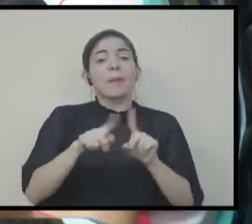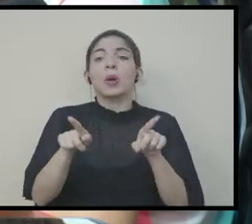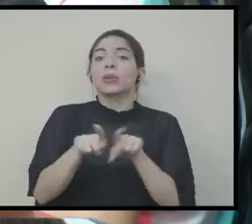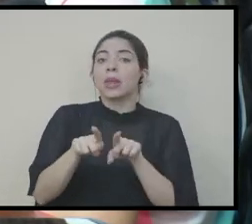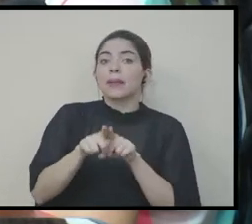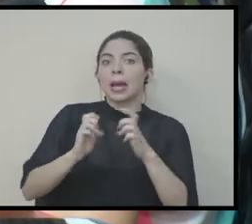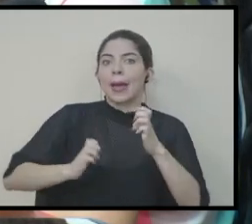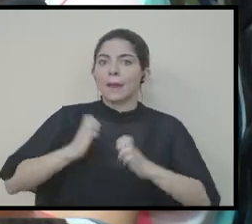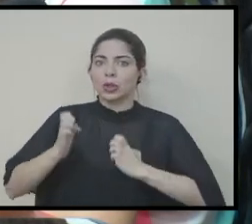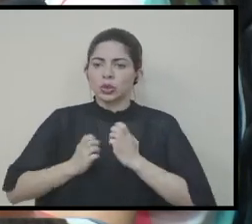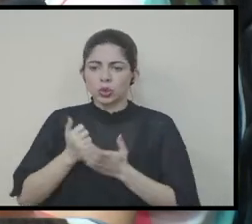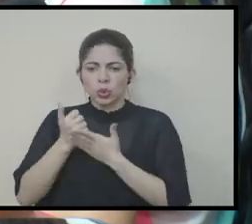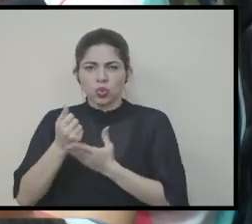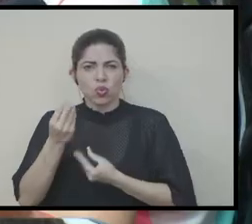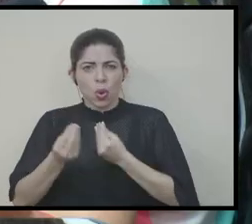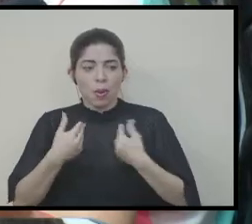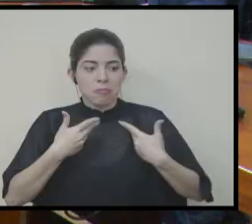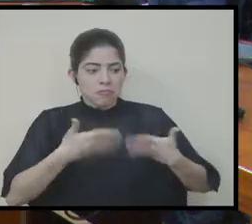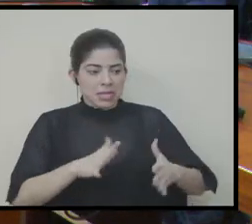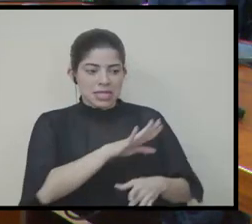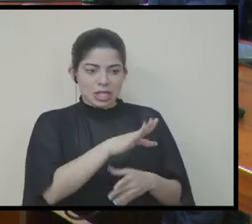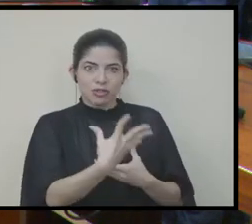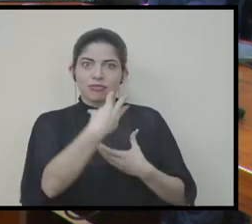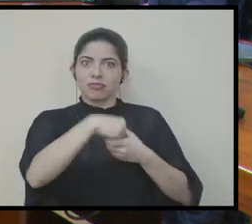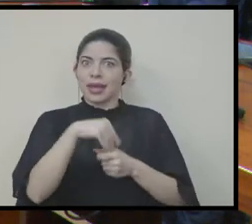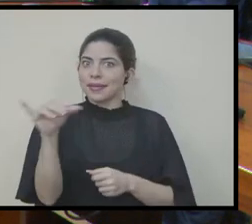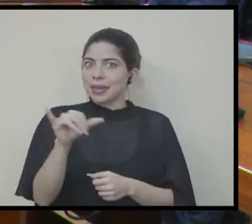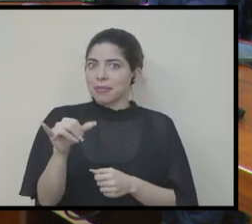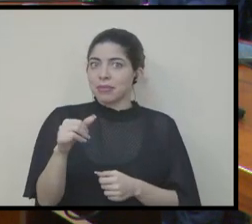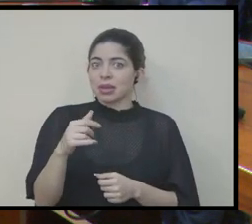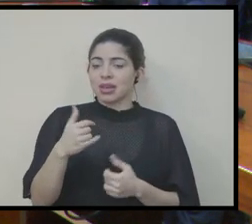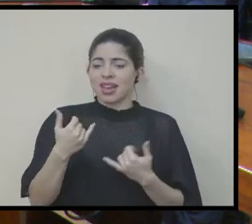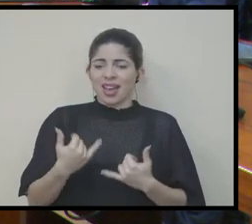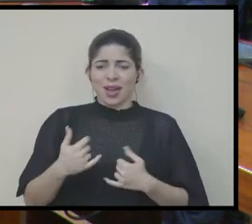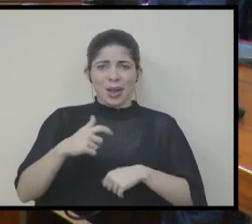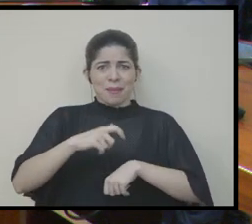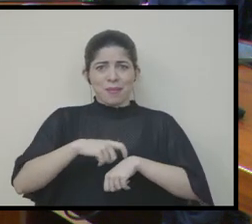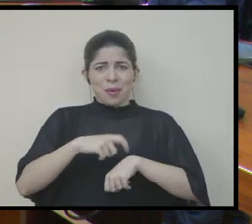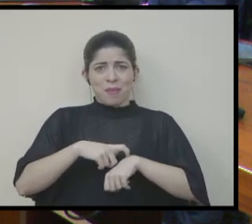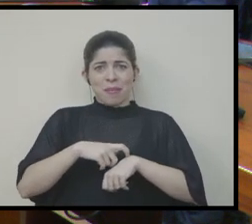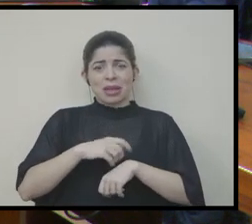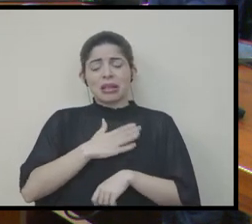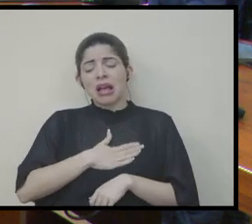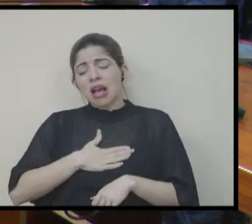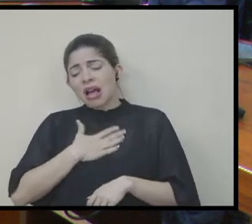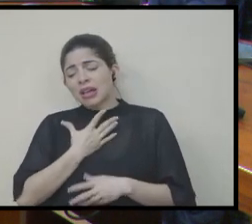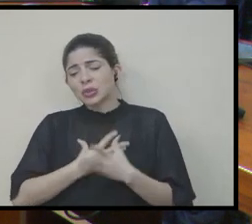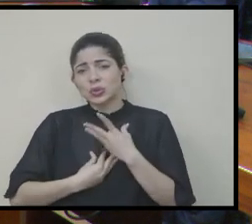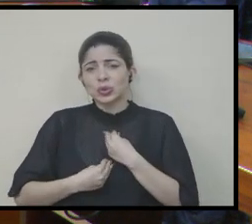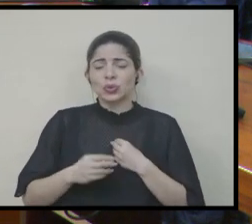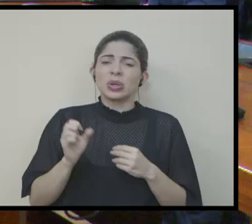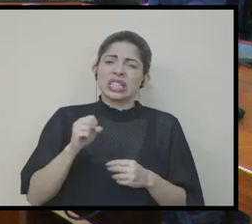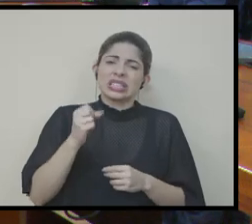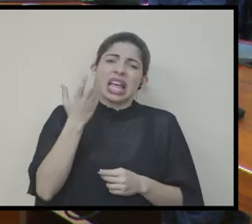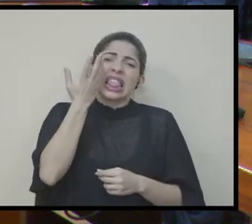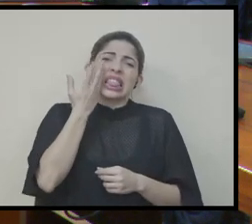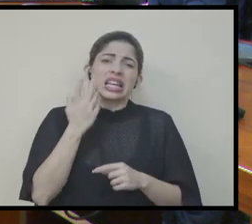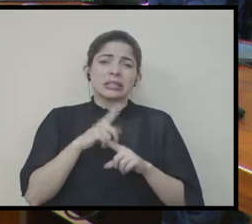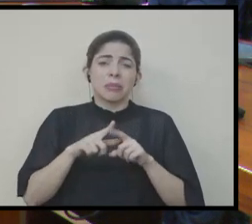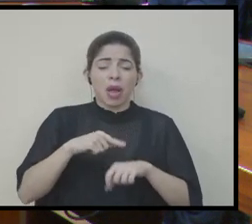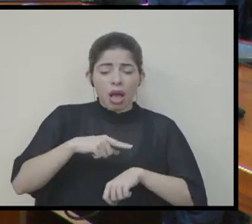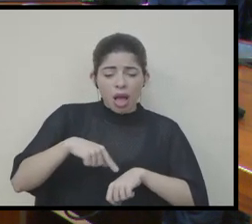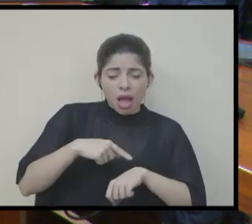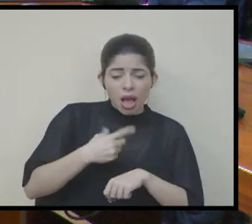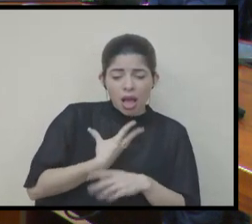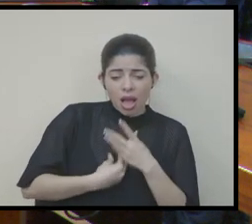la parte emocional? Involucrar a mis hijos. Creo que no es momento de estar lamentándose, aunque sí es muy triste, pero creo